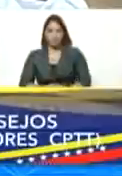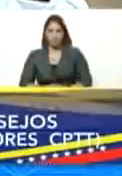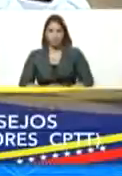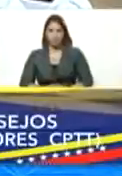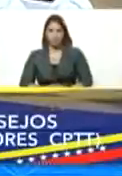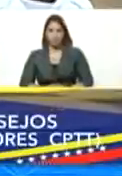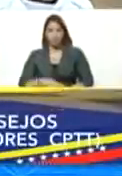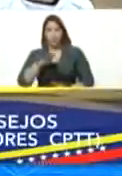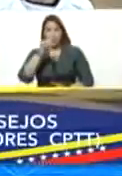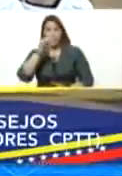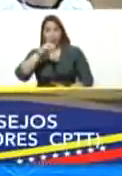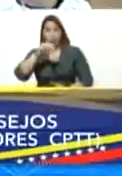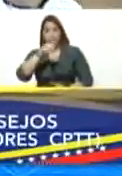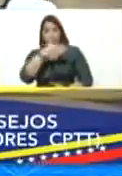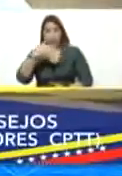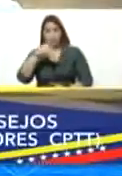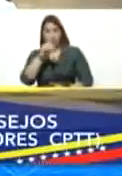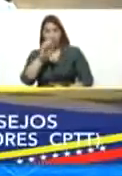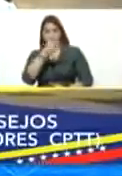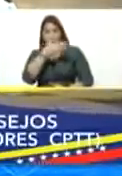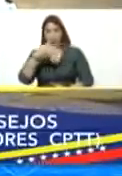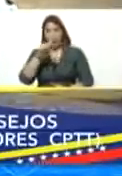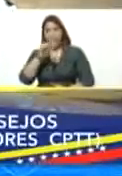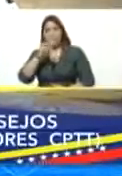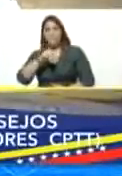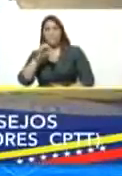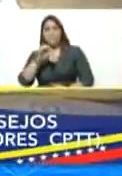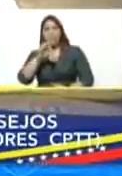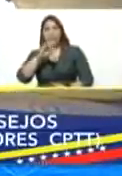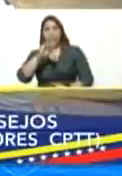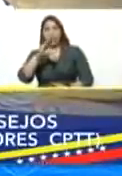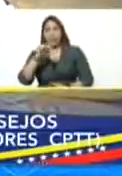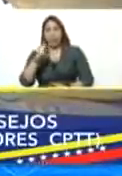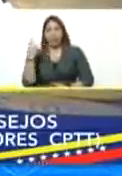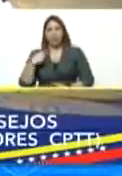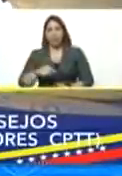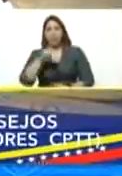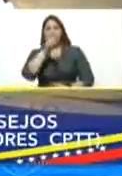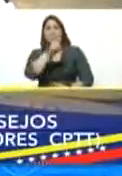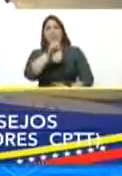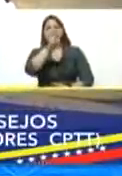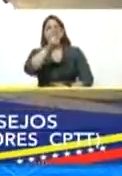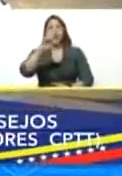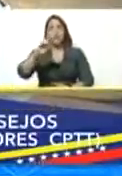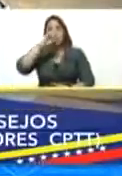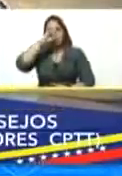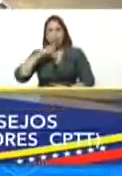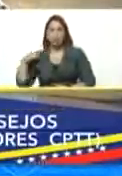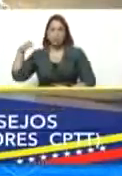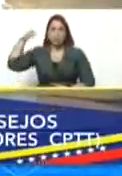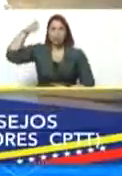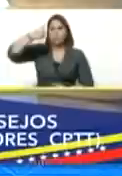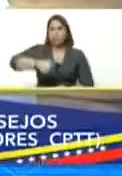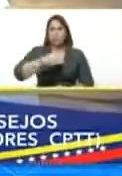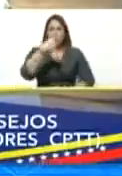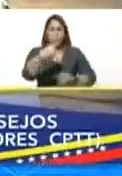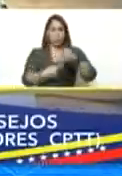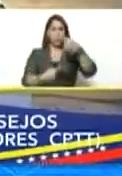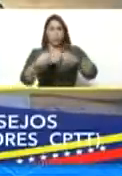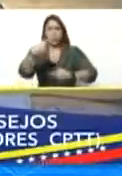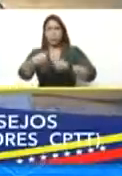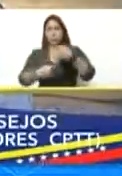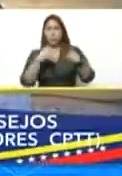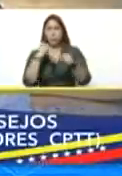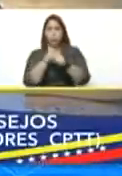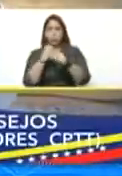Fama de América es una de las más conocidas porque tiene 120 años de tradición.